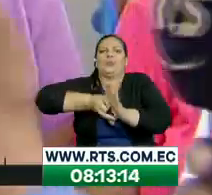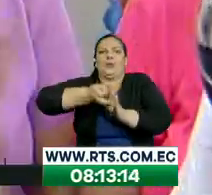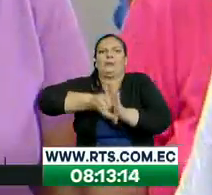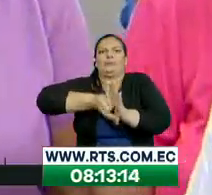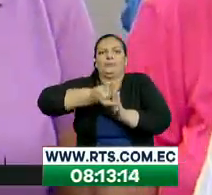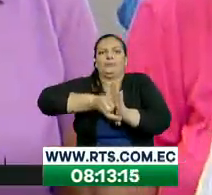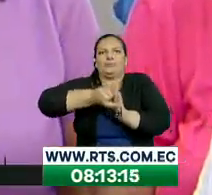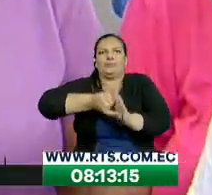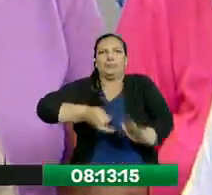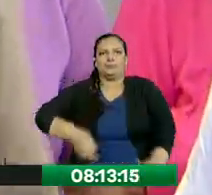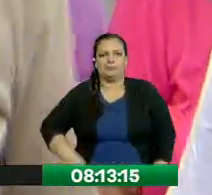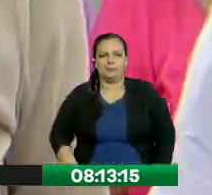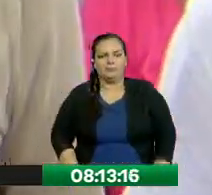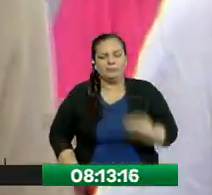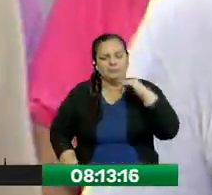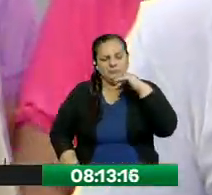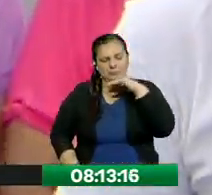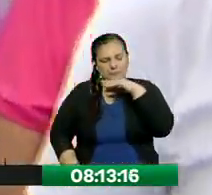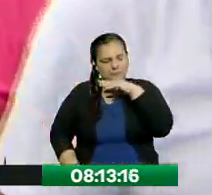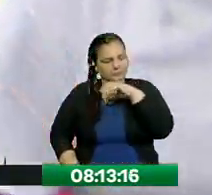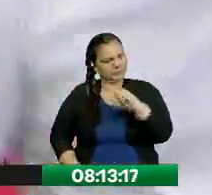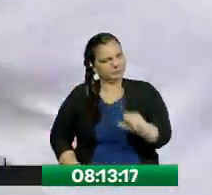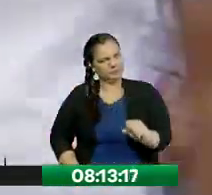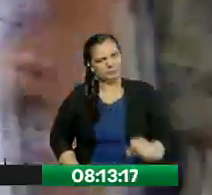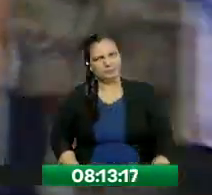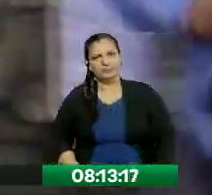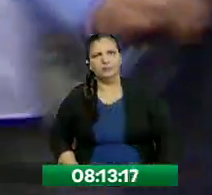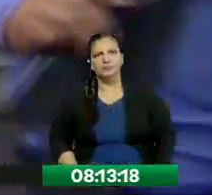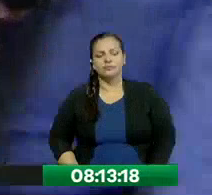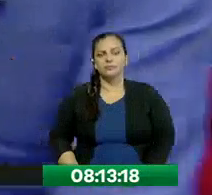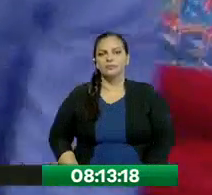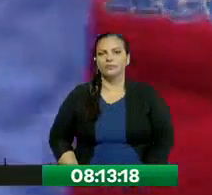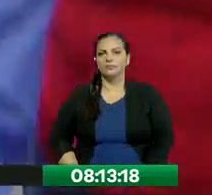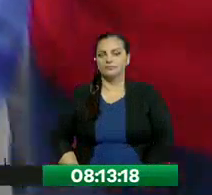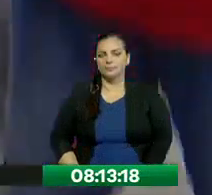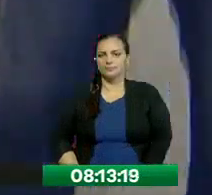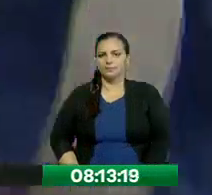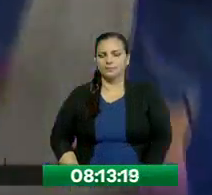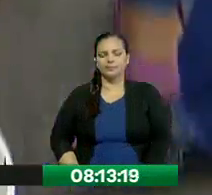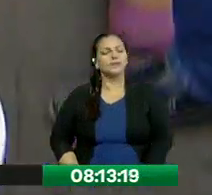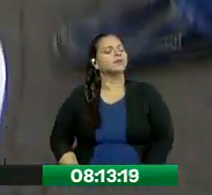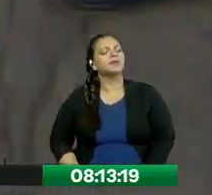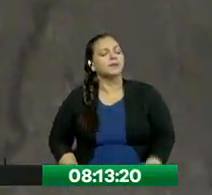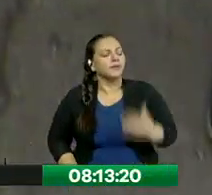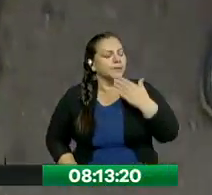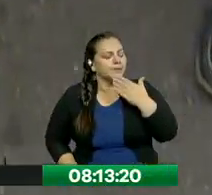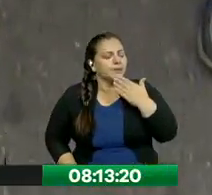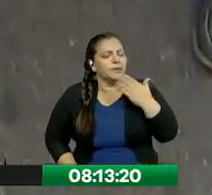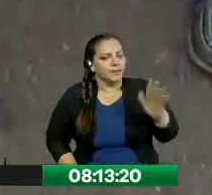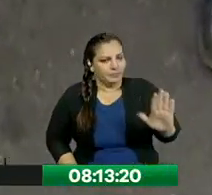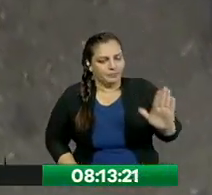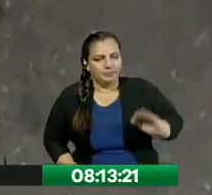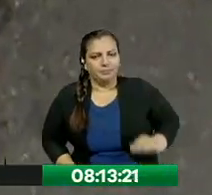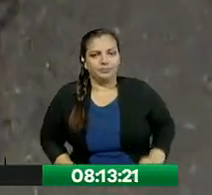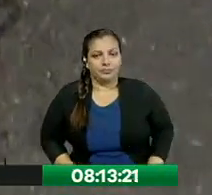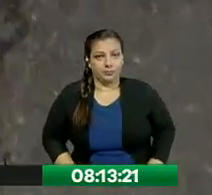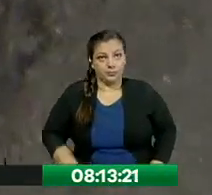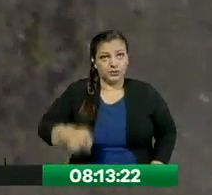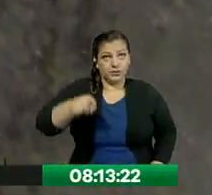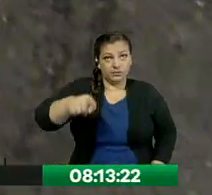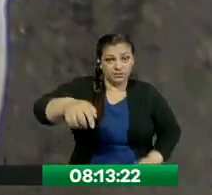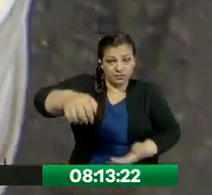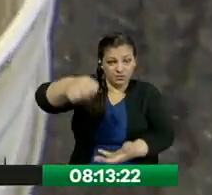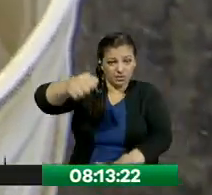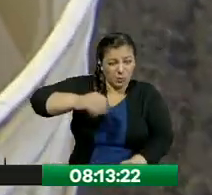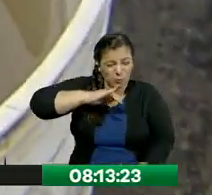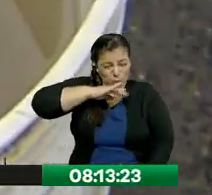Ahora, detálleme algo. Este líquido que veíamos acá, en el primer balde, en el primer tacho, ¿esto les llega todos los días? ¿Cómo